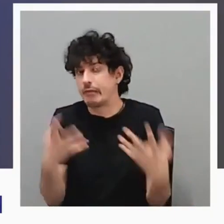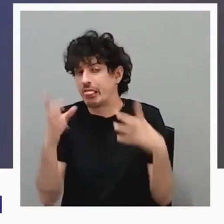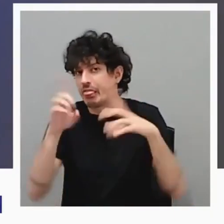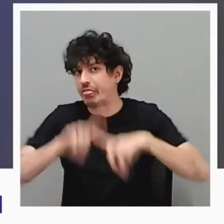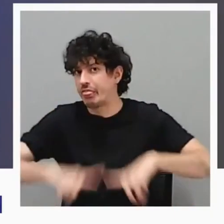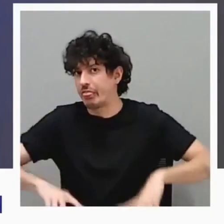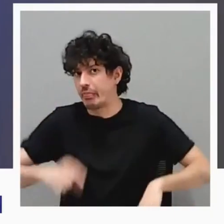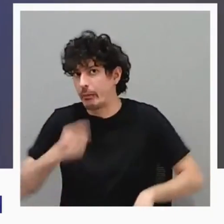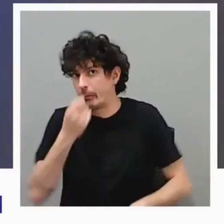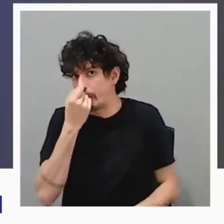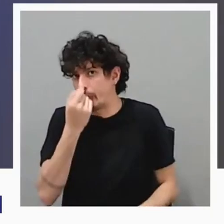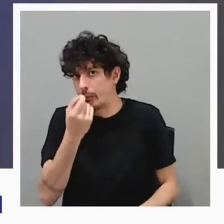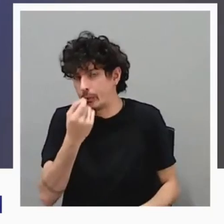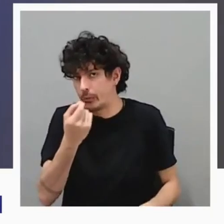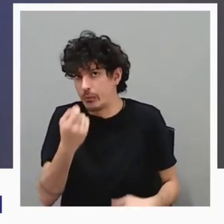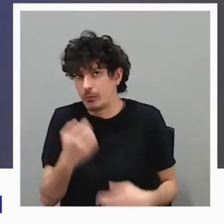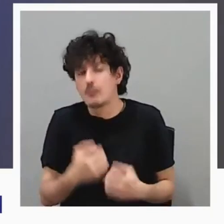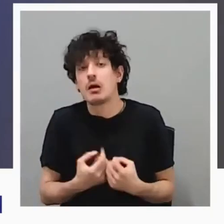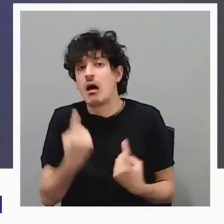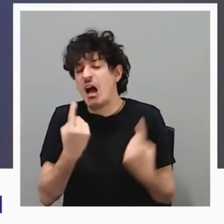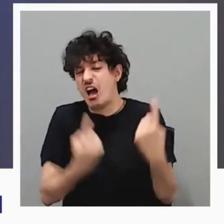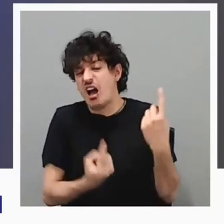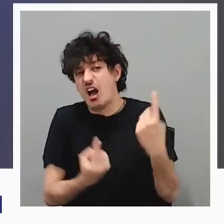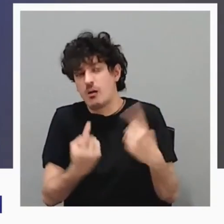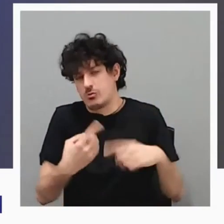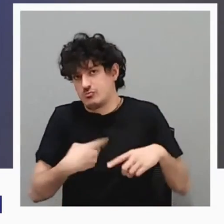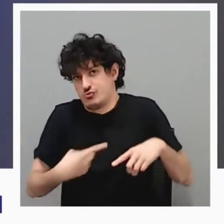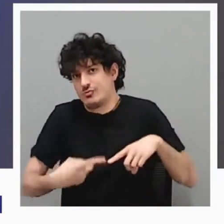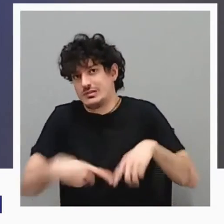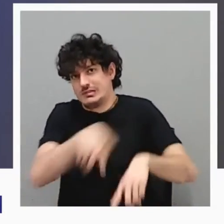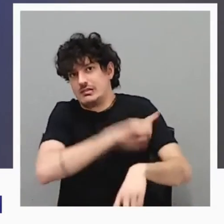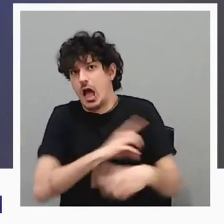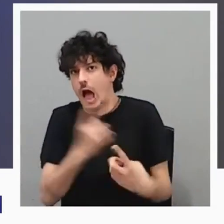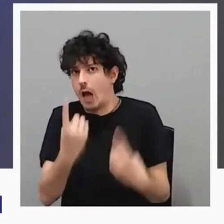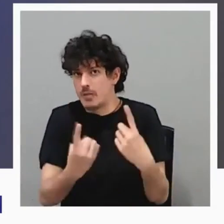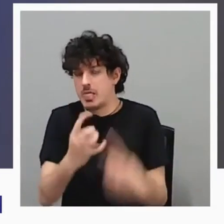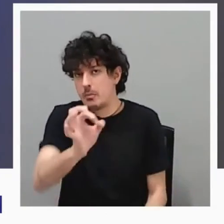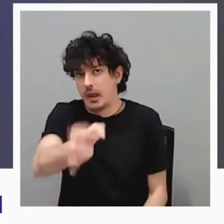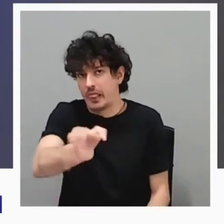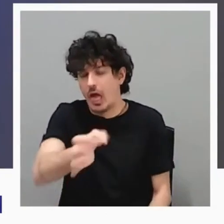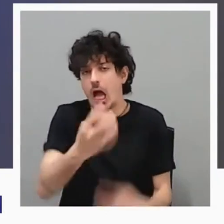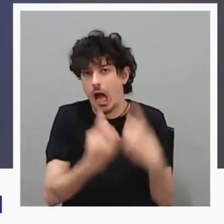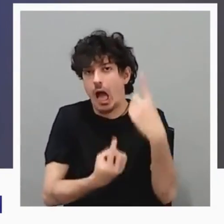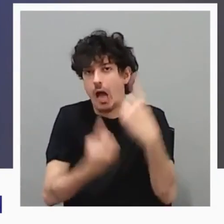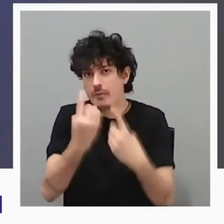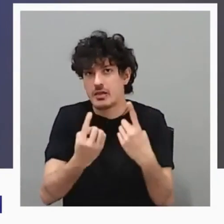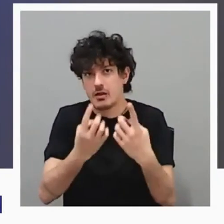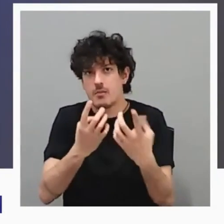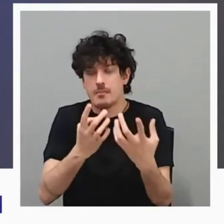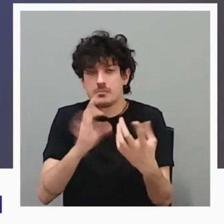Exagero, hay algunos momentos, algún momento pues, que sí que se ha producido un cierto, por ejemplo, un cierto